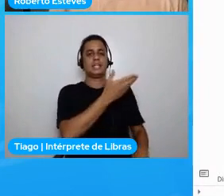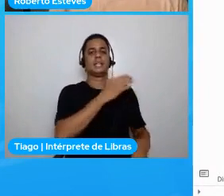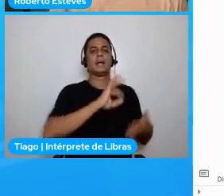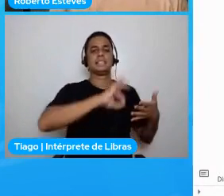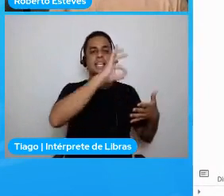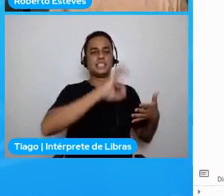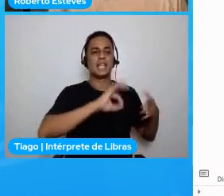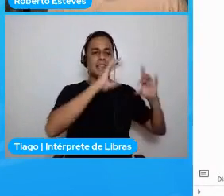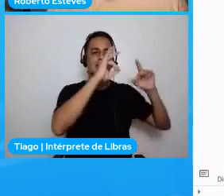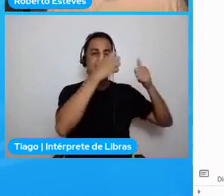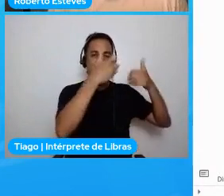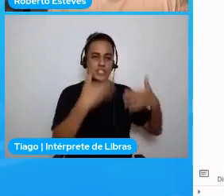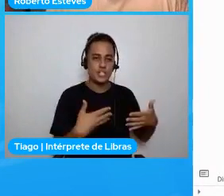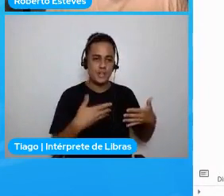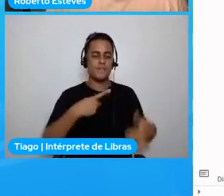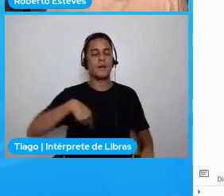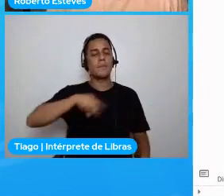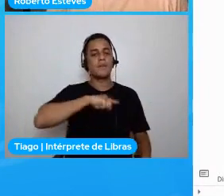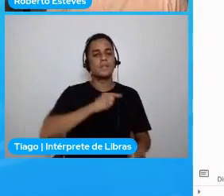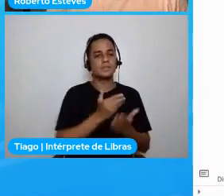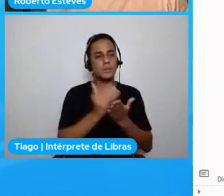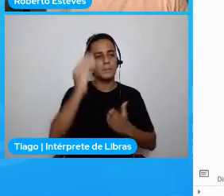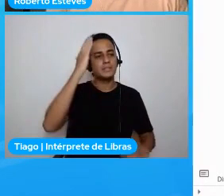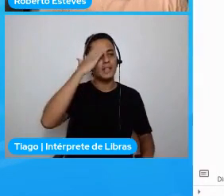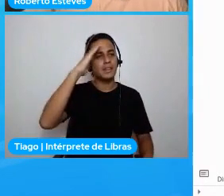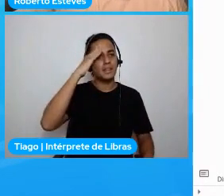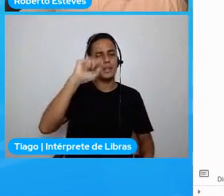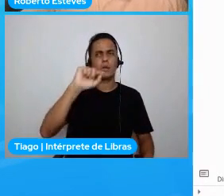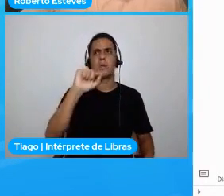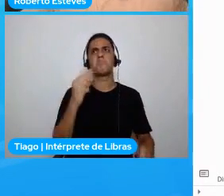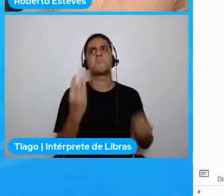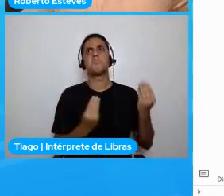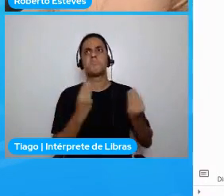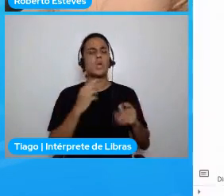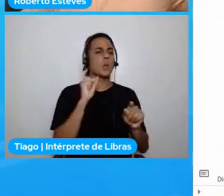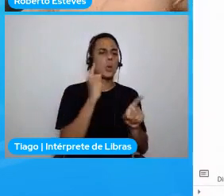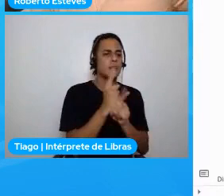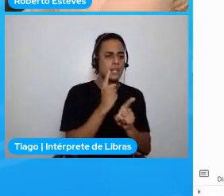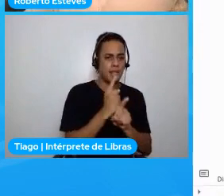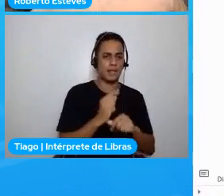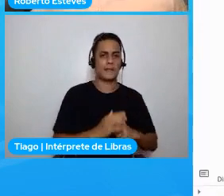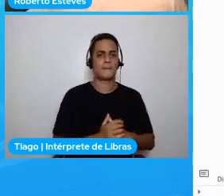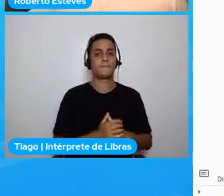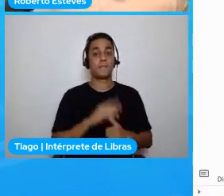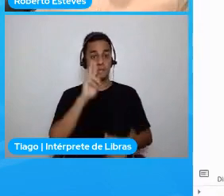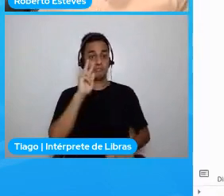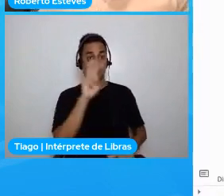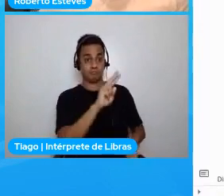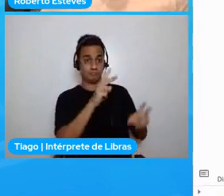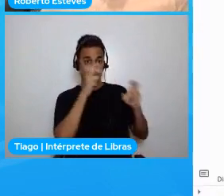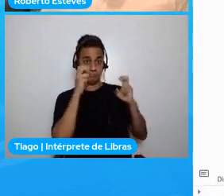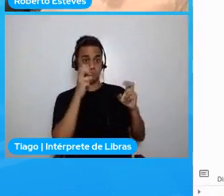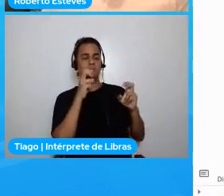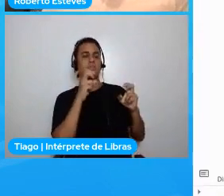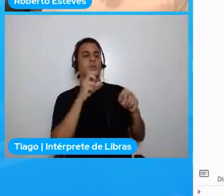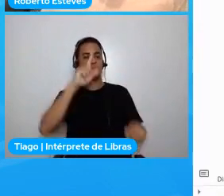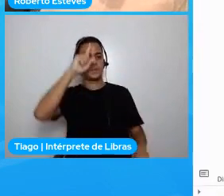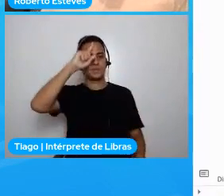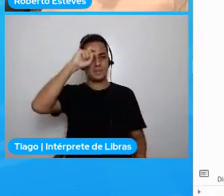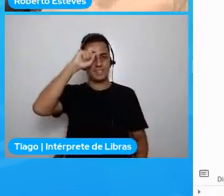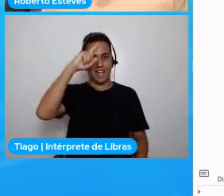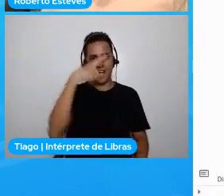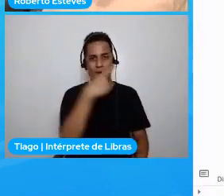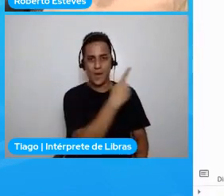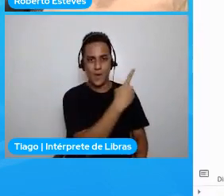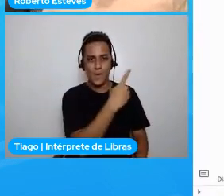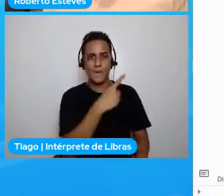para empezar a entender qué me encuentro, ¿no? Entonces veo que el Hospital General de Riobamba